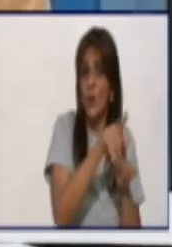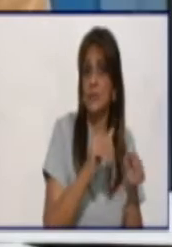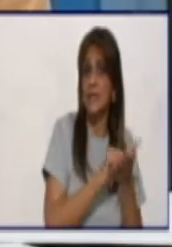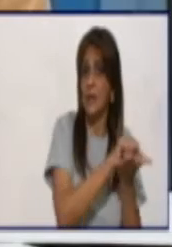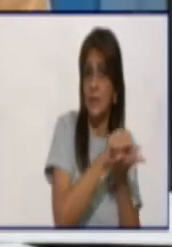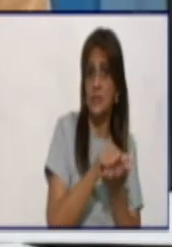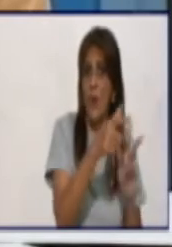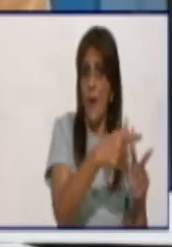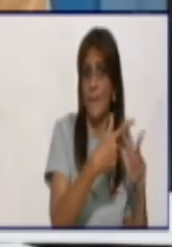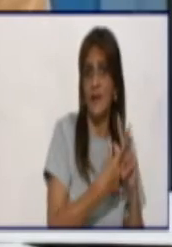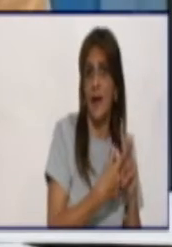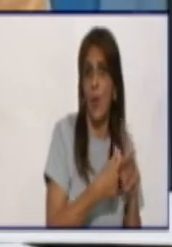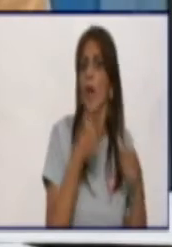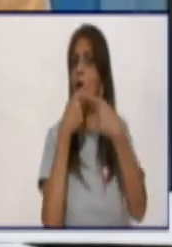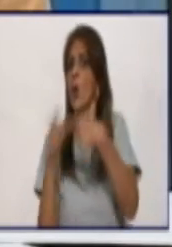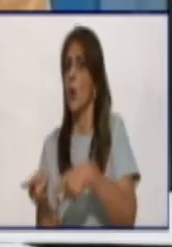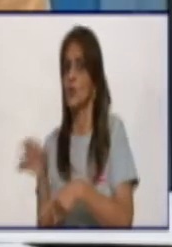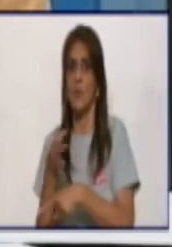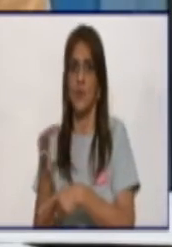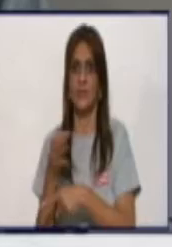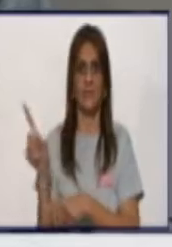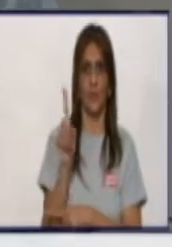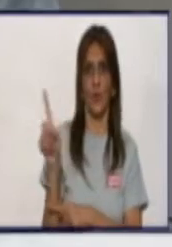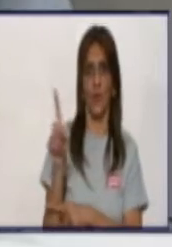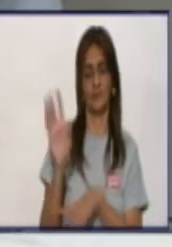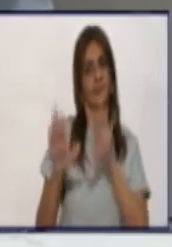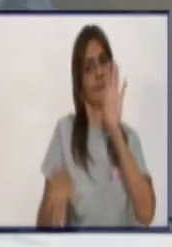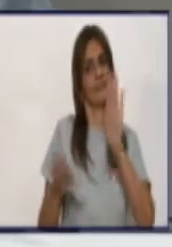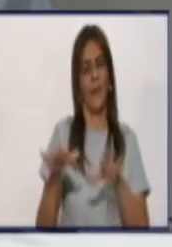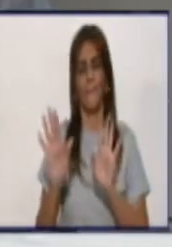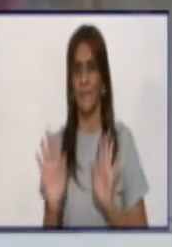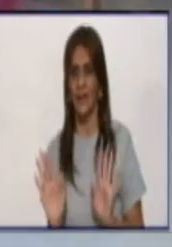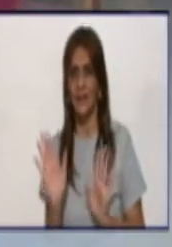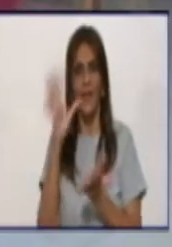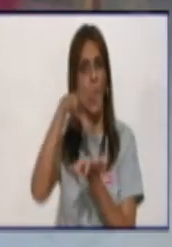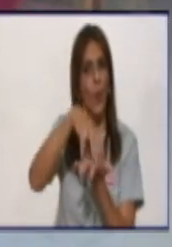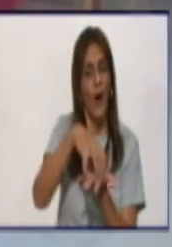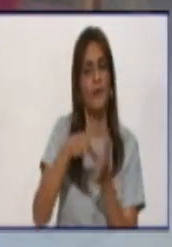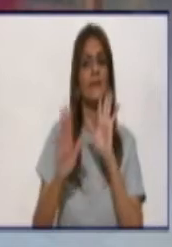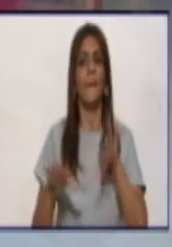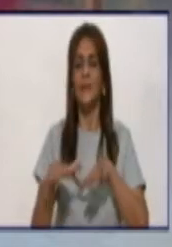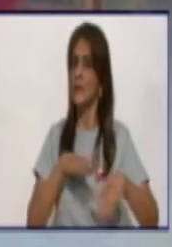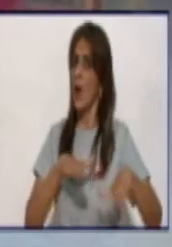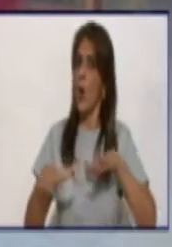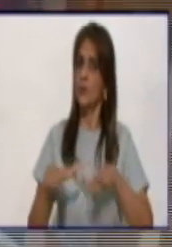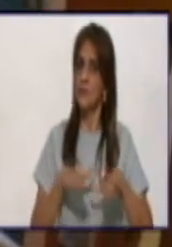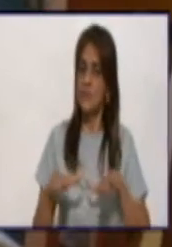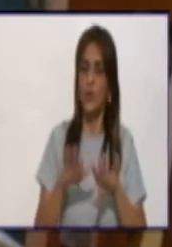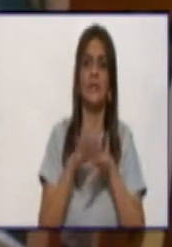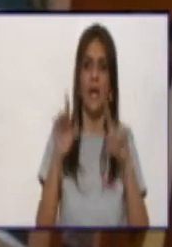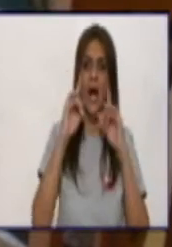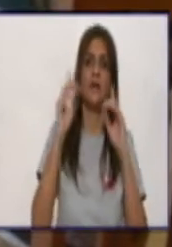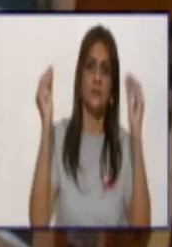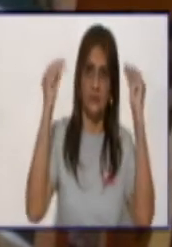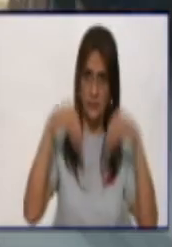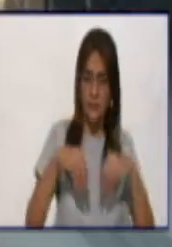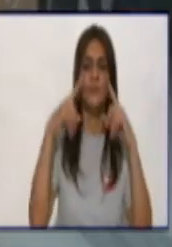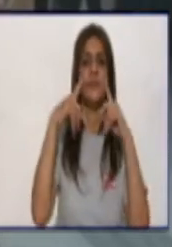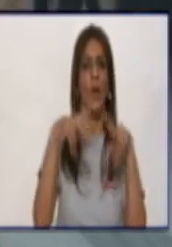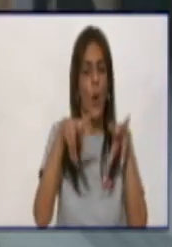eso se pudiera ir dilatando en el tiempo pero de forma general como concepto ya se sabe y se conoce que